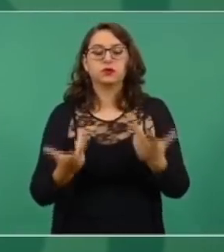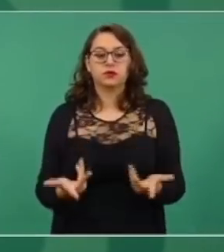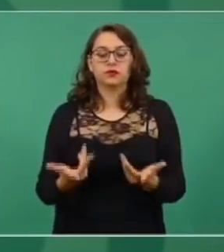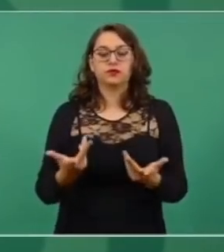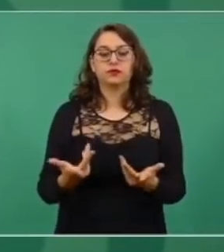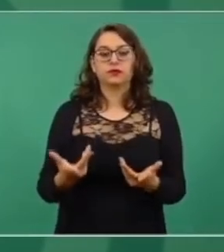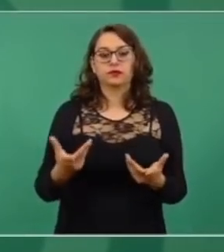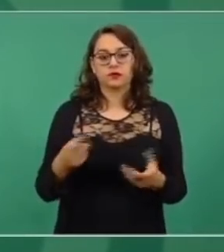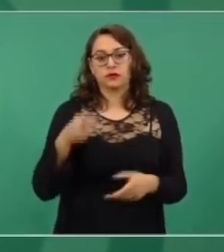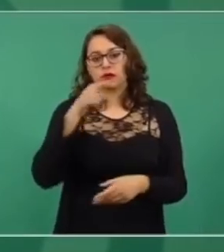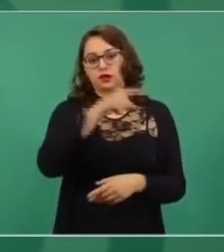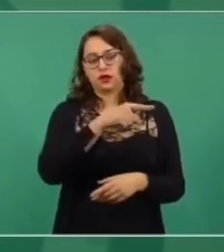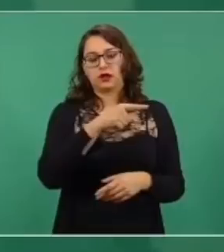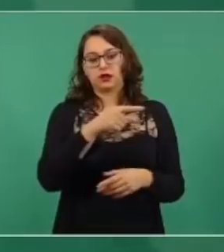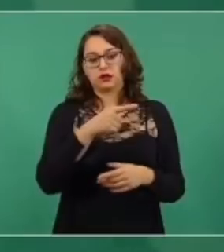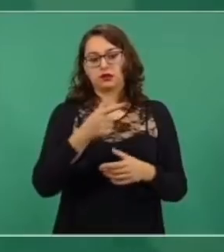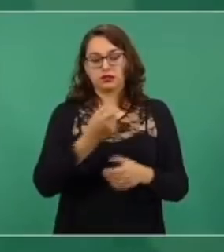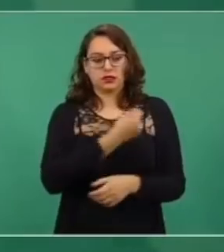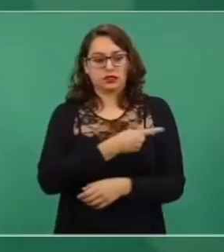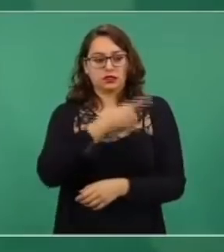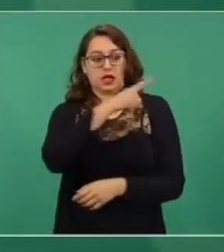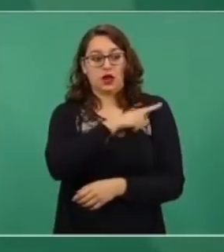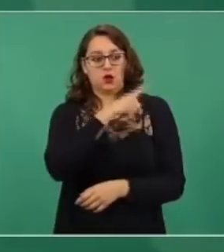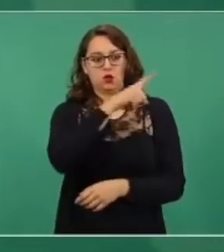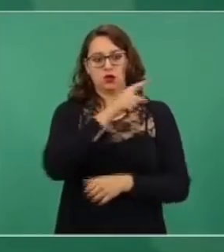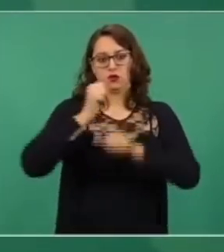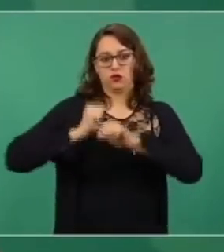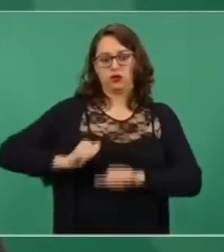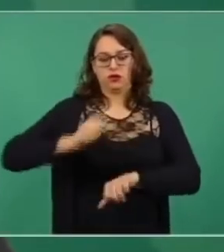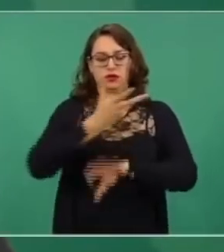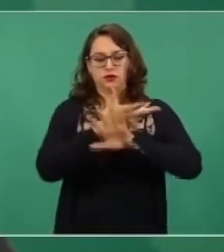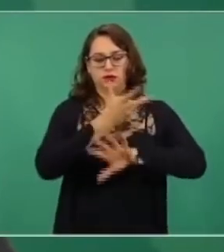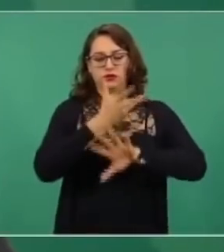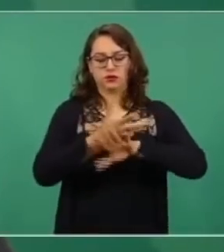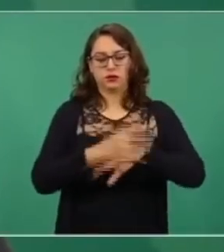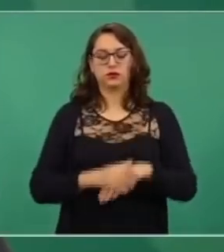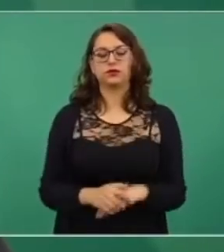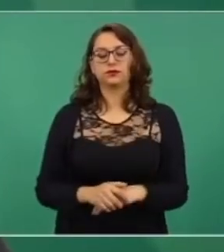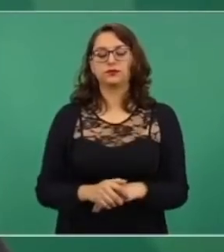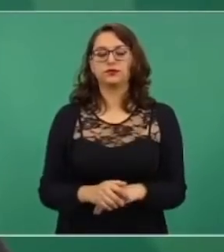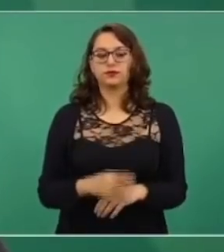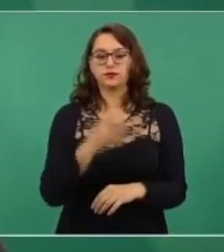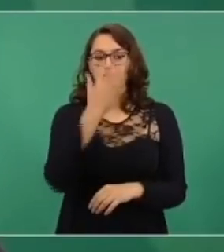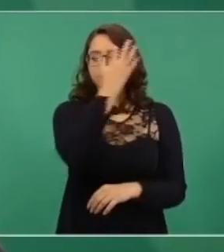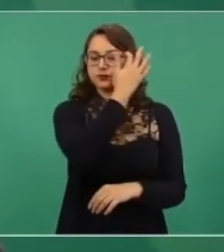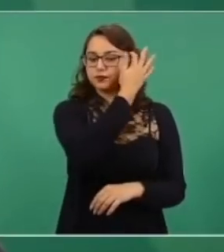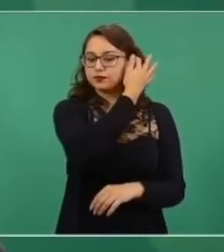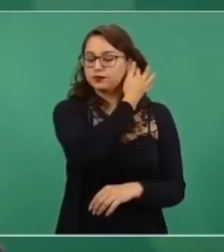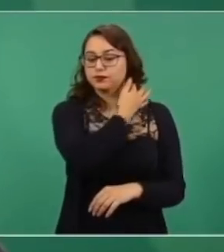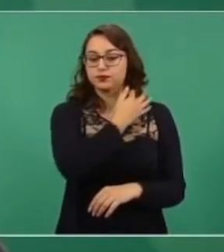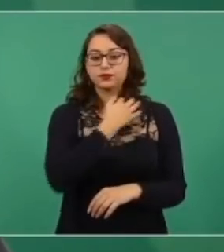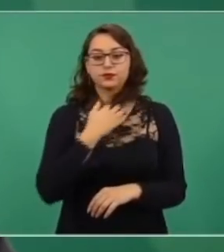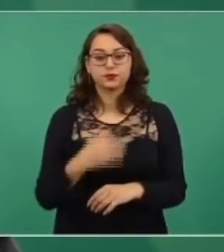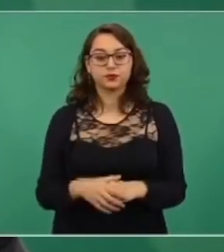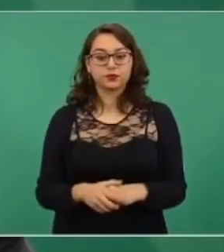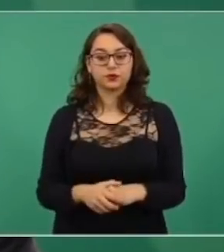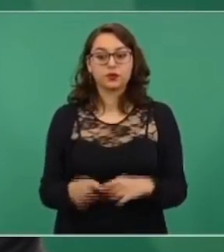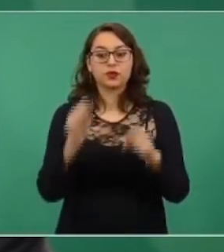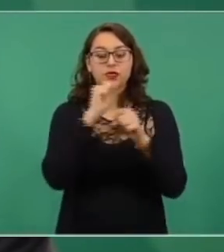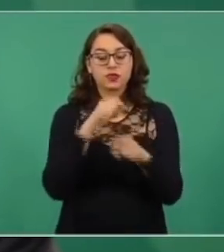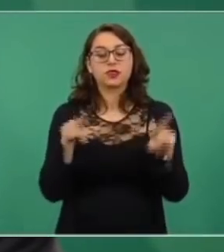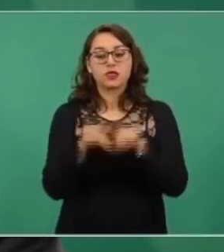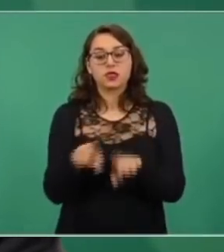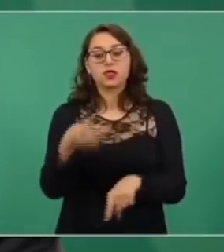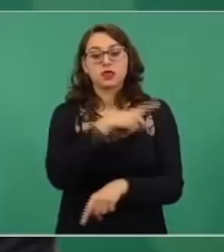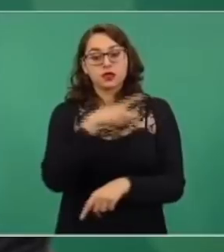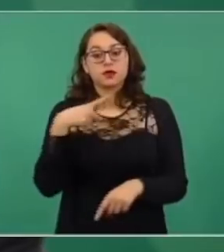que son las áreas de salud de los Estados Unidos. Debo decir, para concluir este breve reporte para